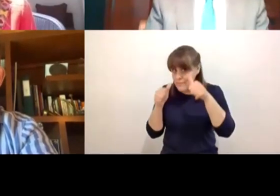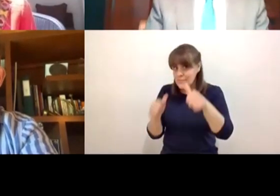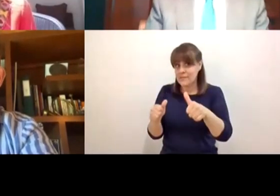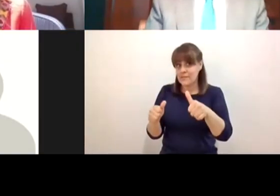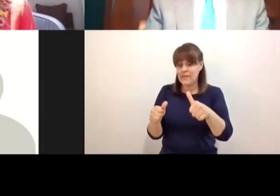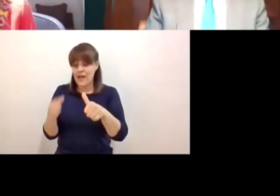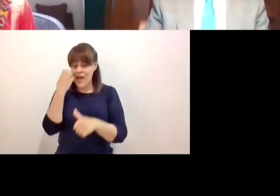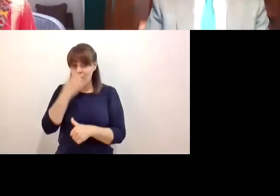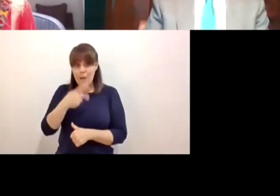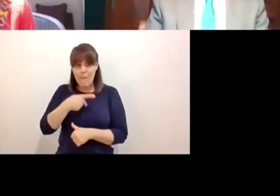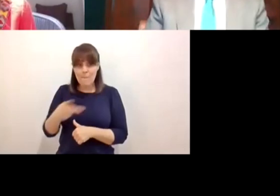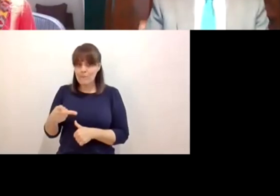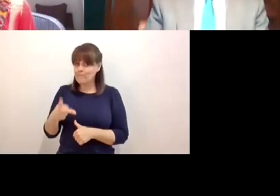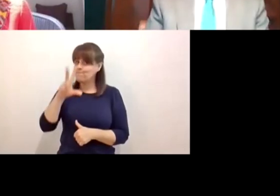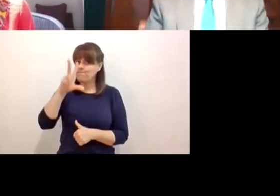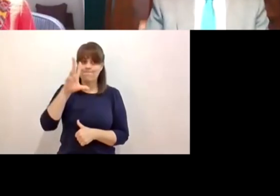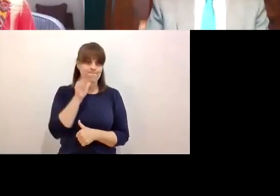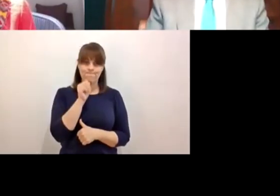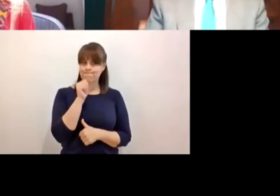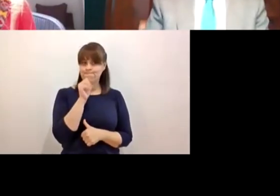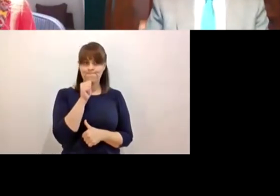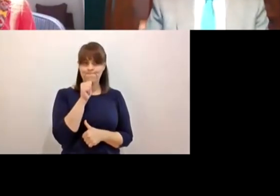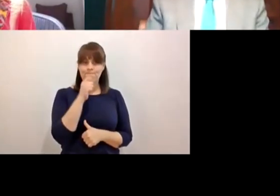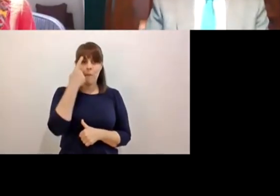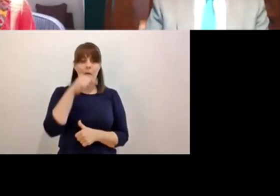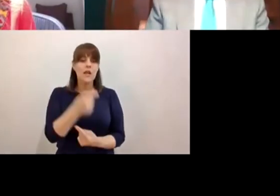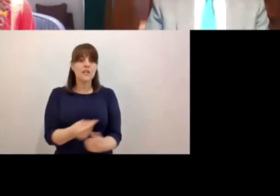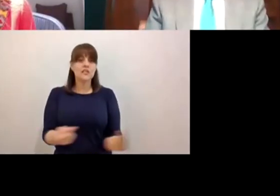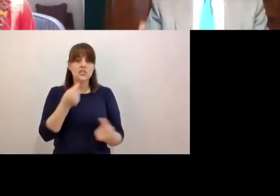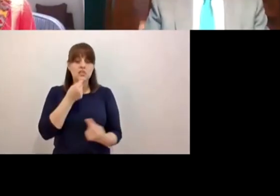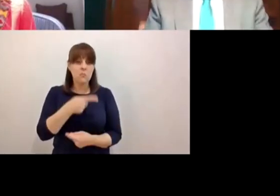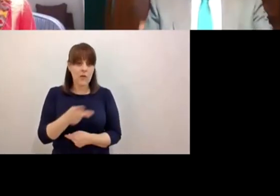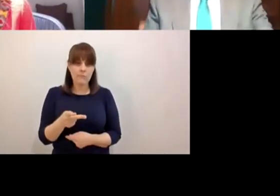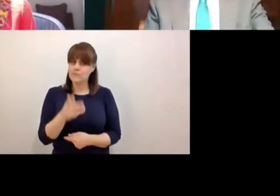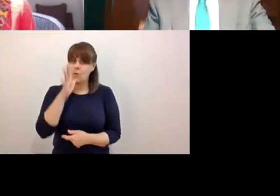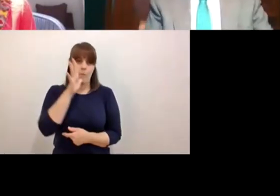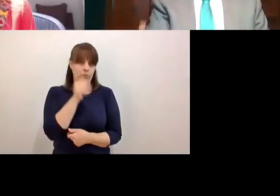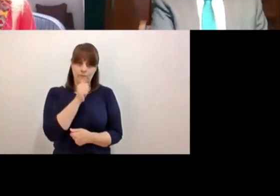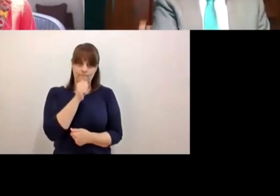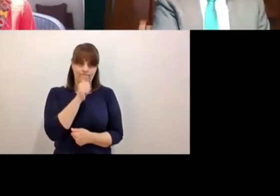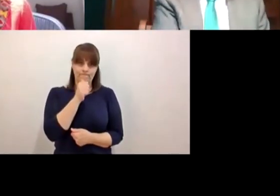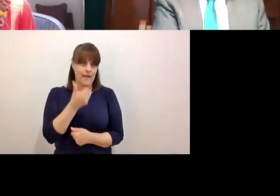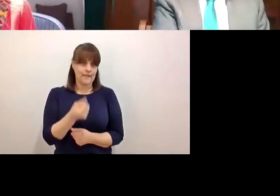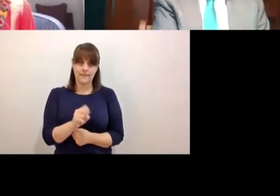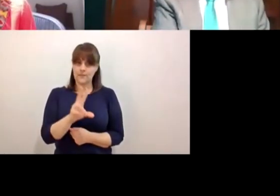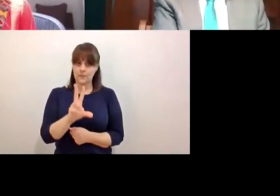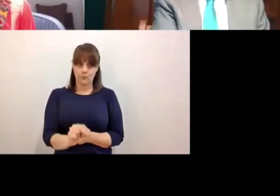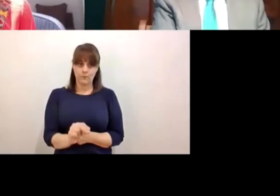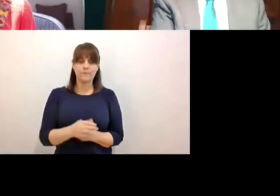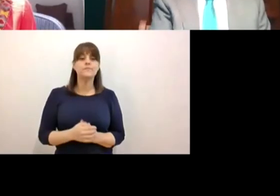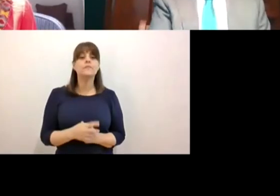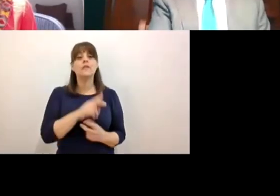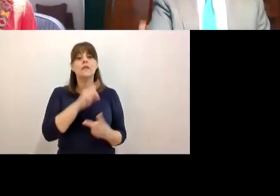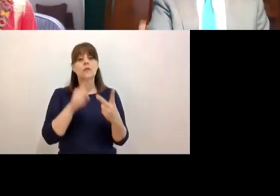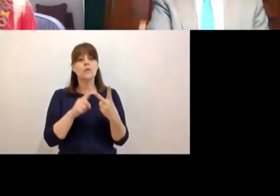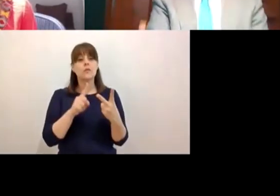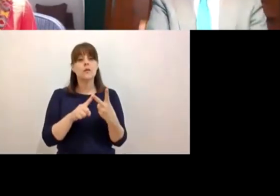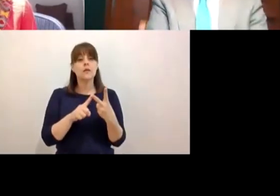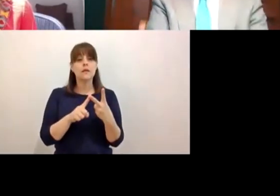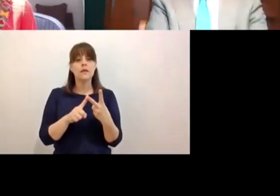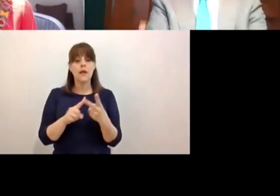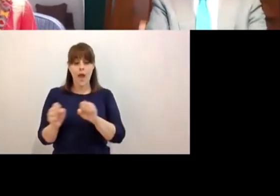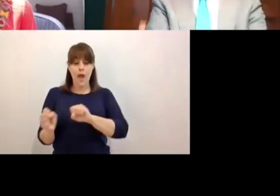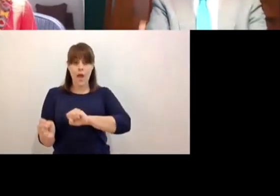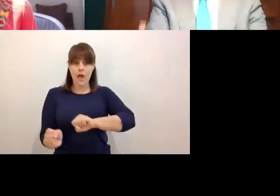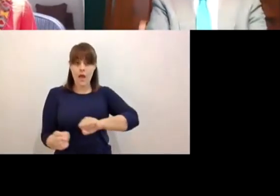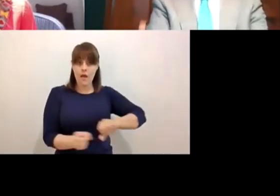pobres para pobres no puede ser así y número dos creo que el tema del abandono pues